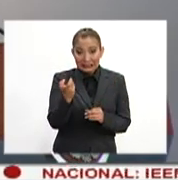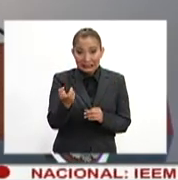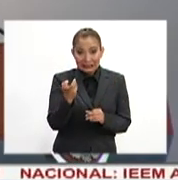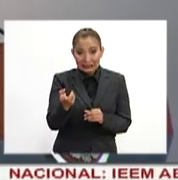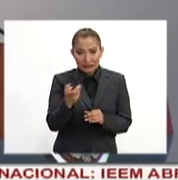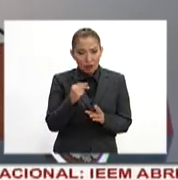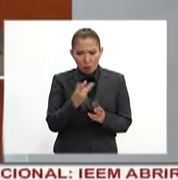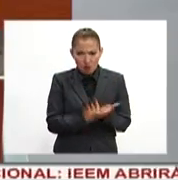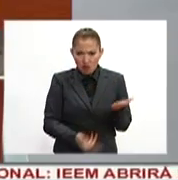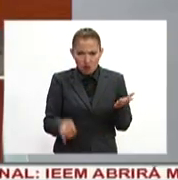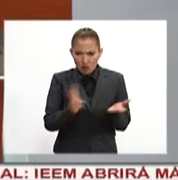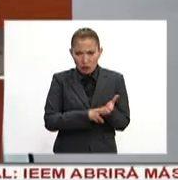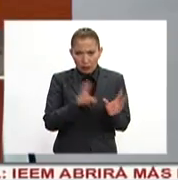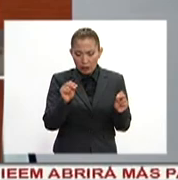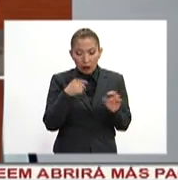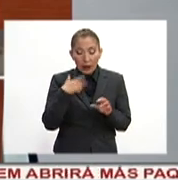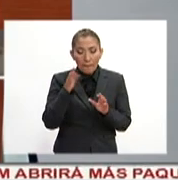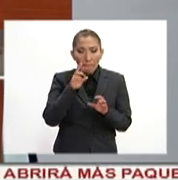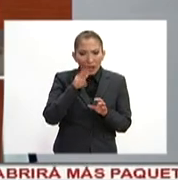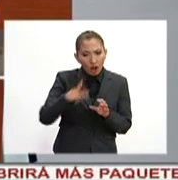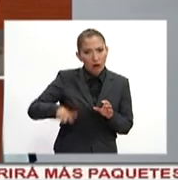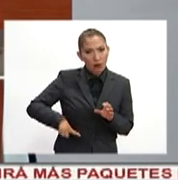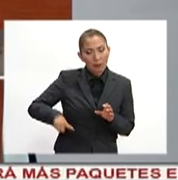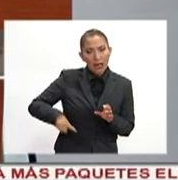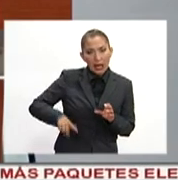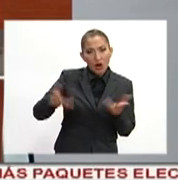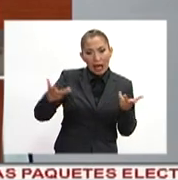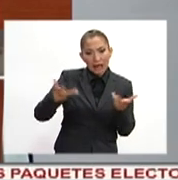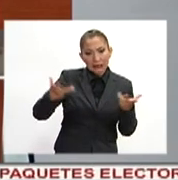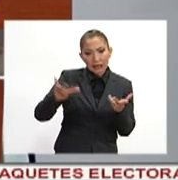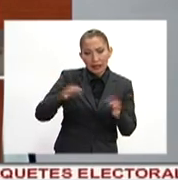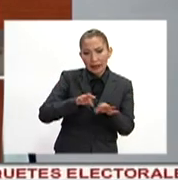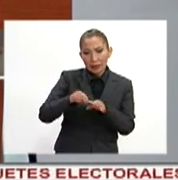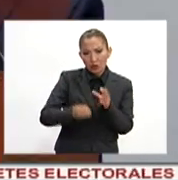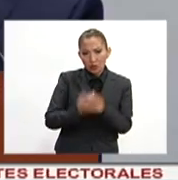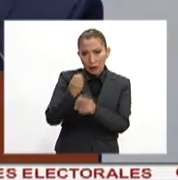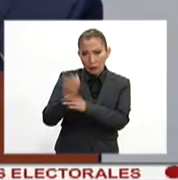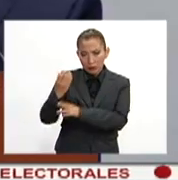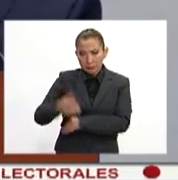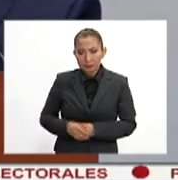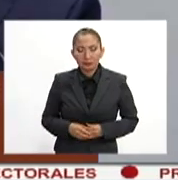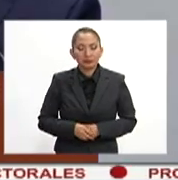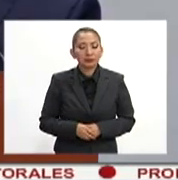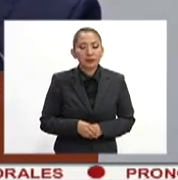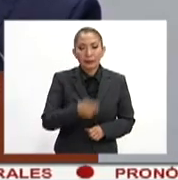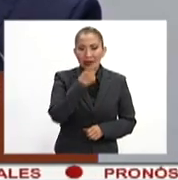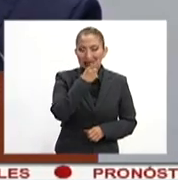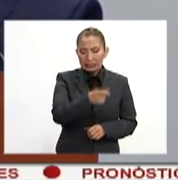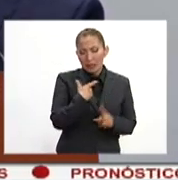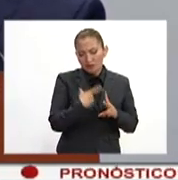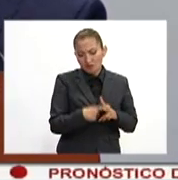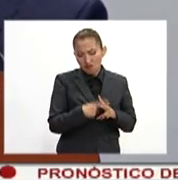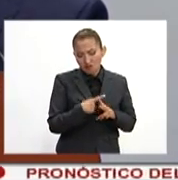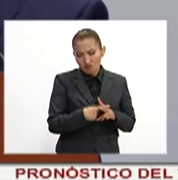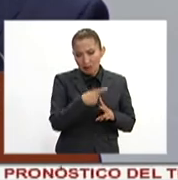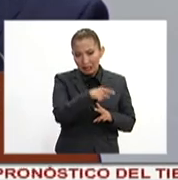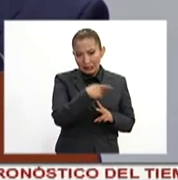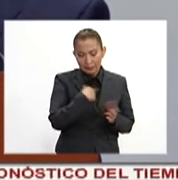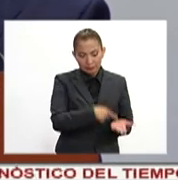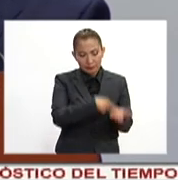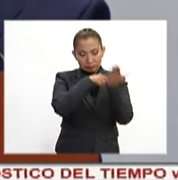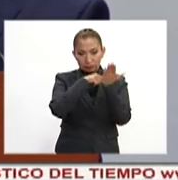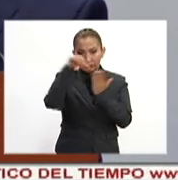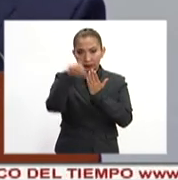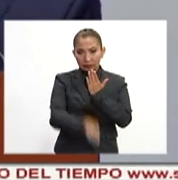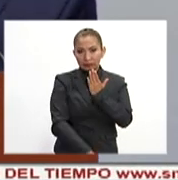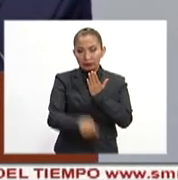sin ambigüedades, el mejor sexenio en creación de empleos. De acuerdo con cifras que da a conocer